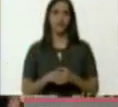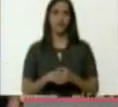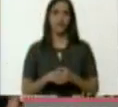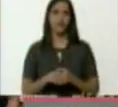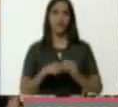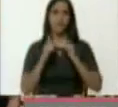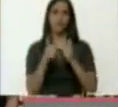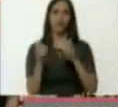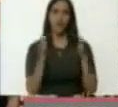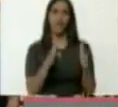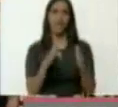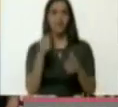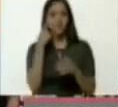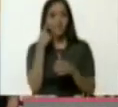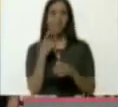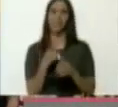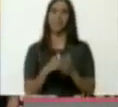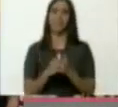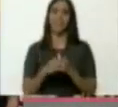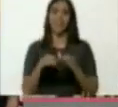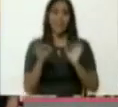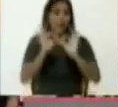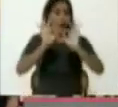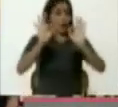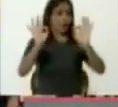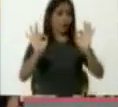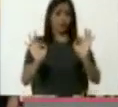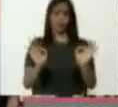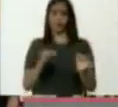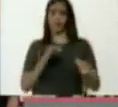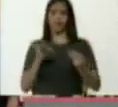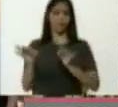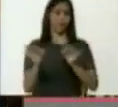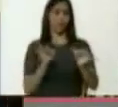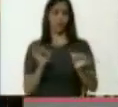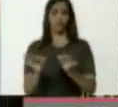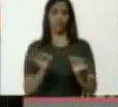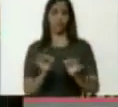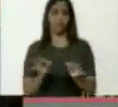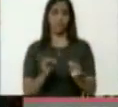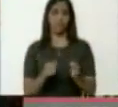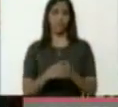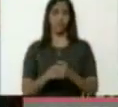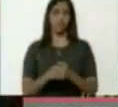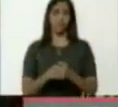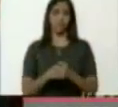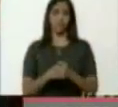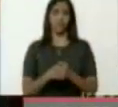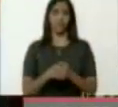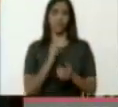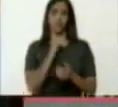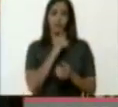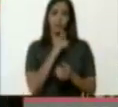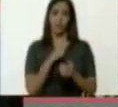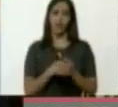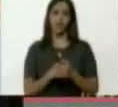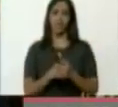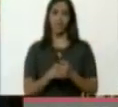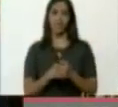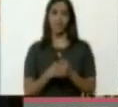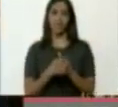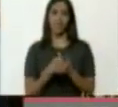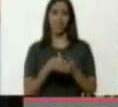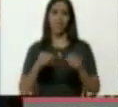apareció al lado. Y miren la majestuosa obra de la proxemia, se llama eso, en el ámbito